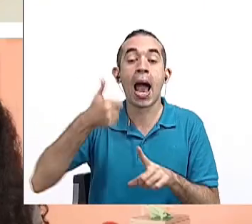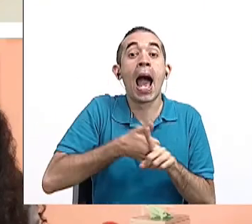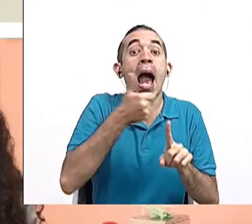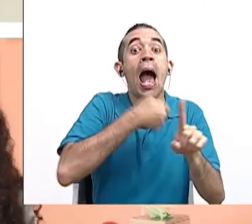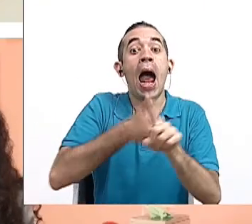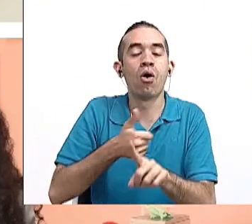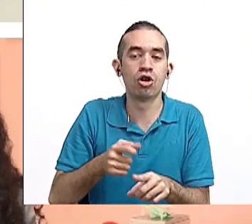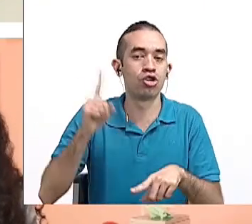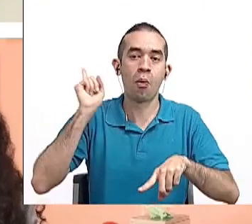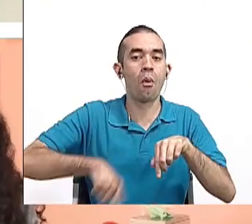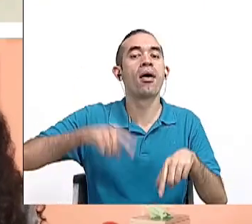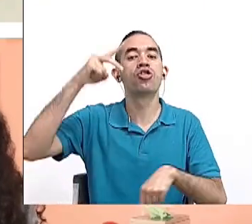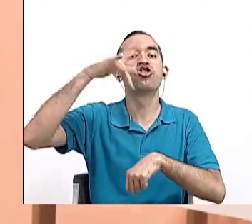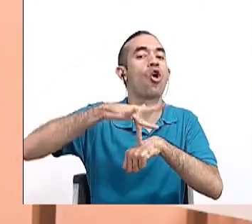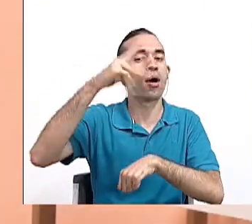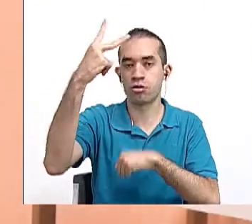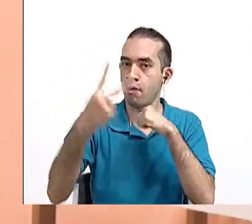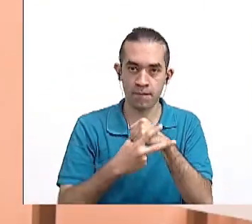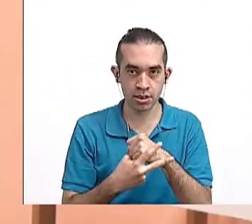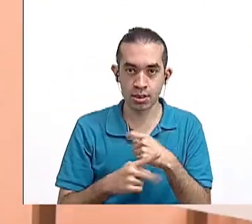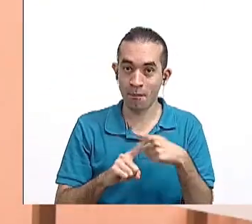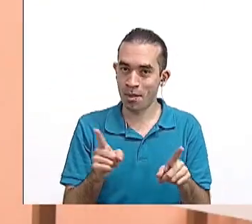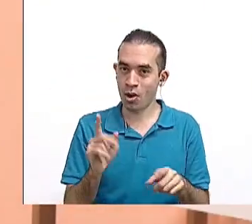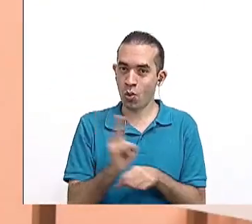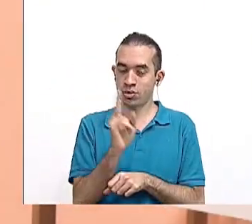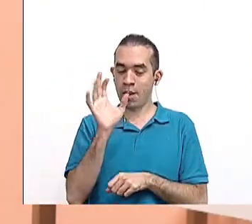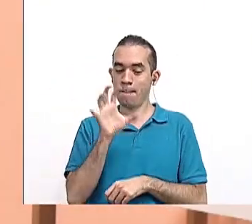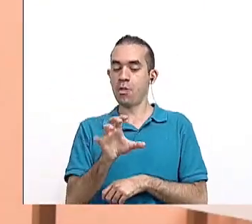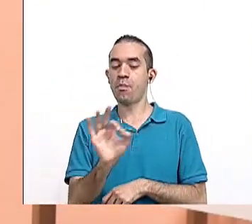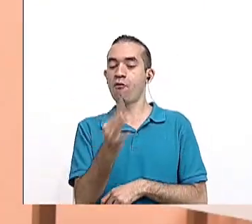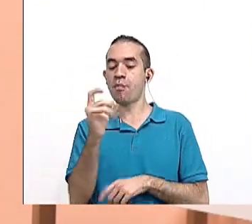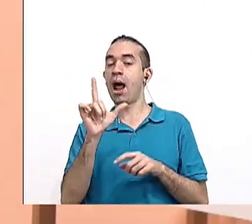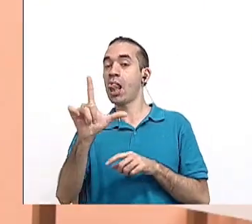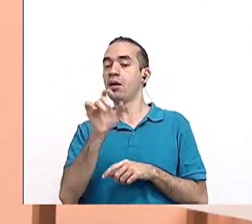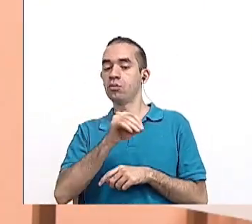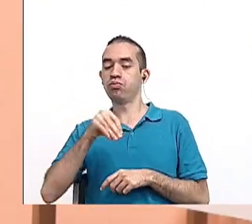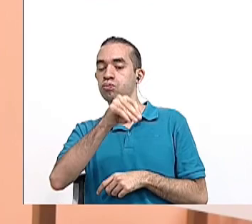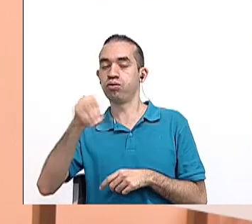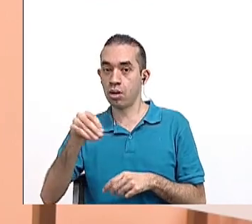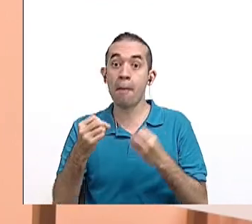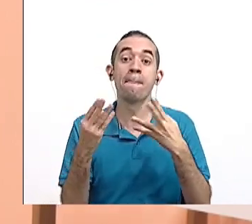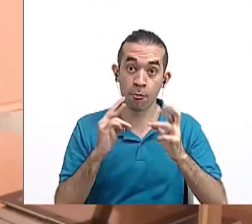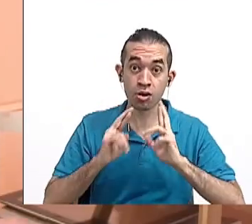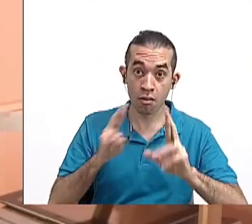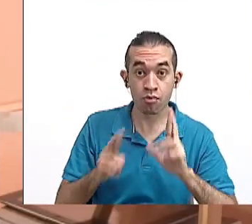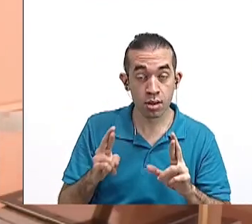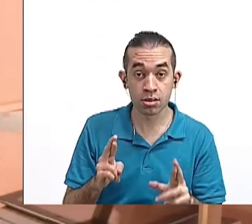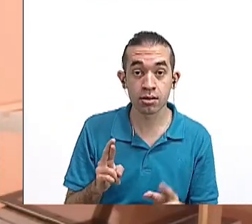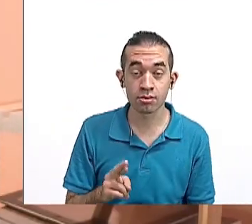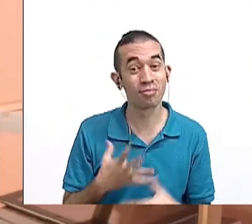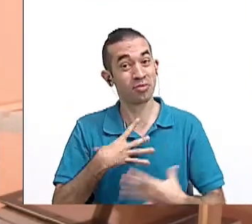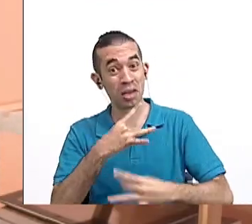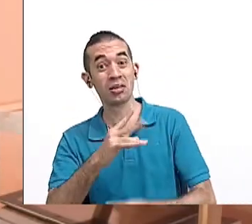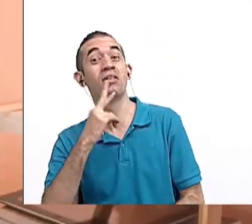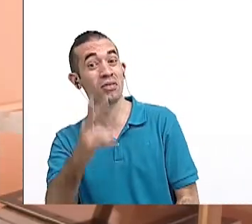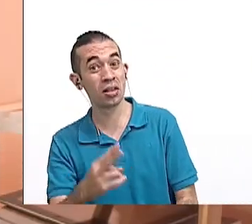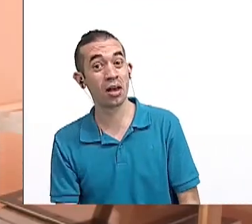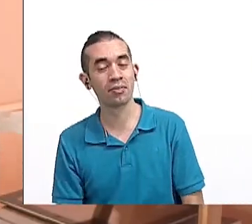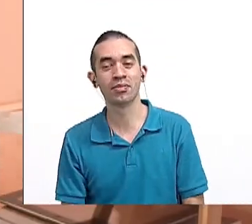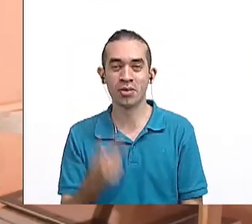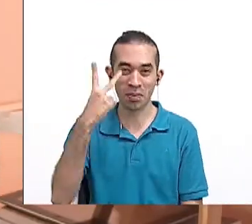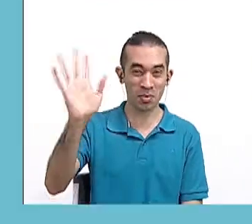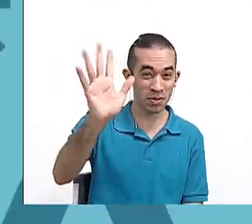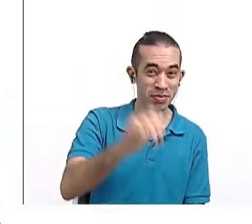misma utilizando sus movimientos se han encontrado muchas soluciones a este acertijo interesante verdad nos